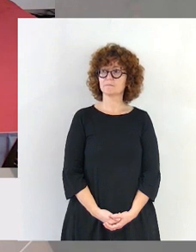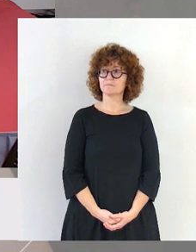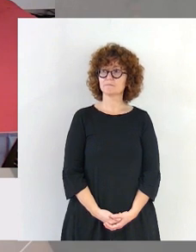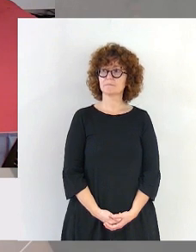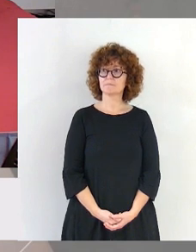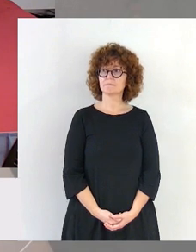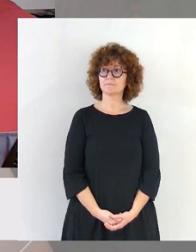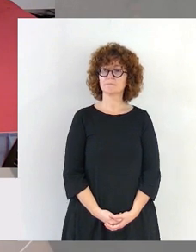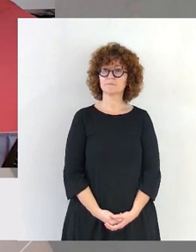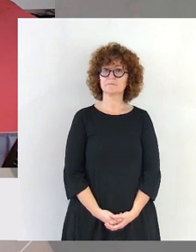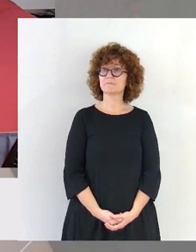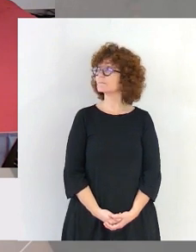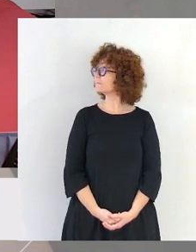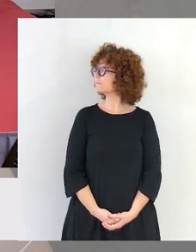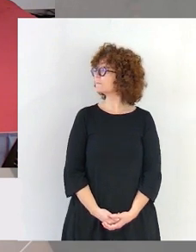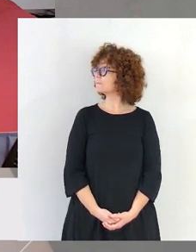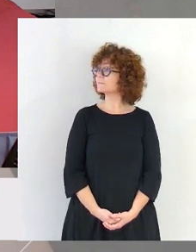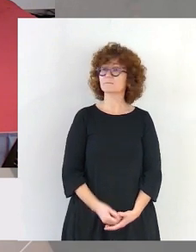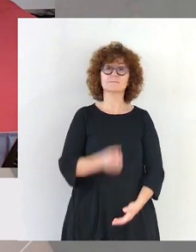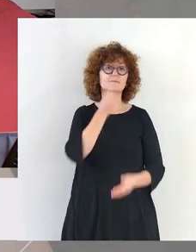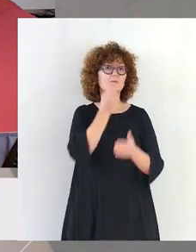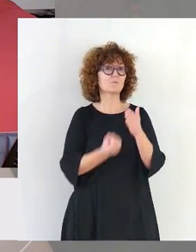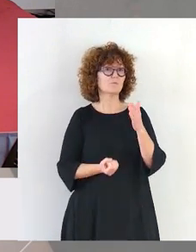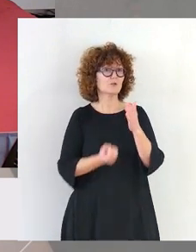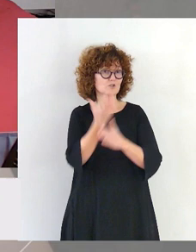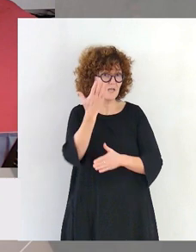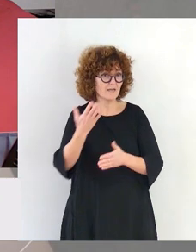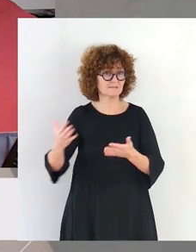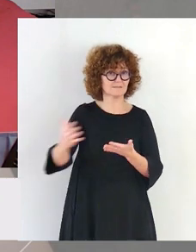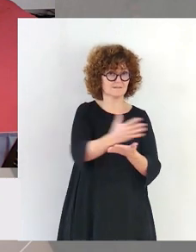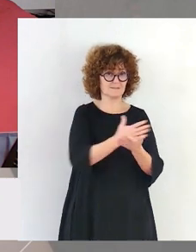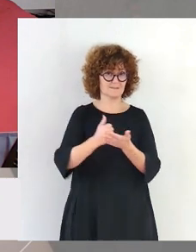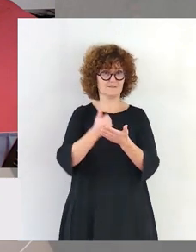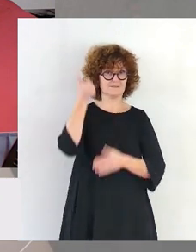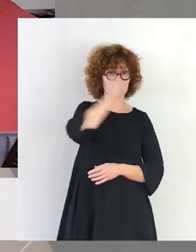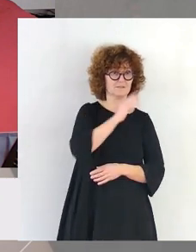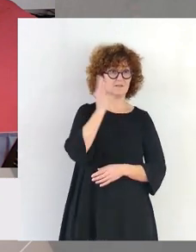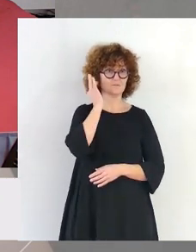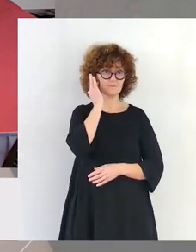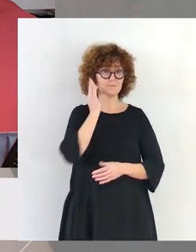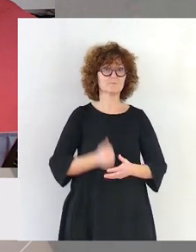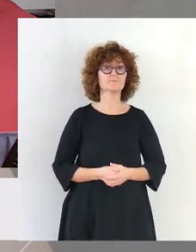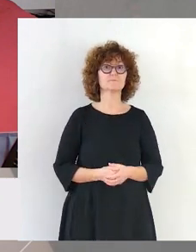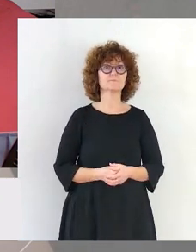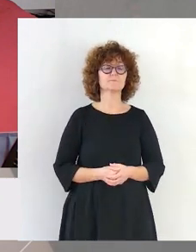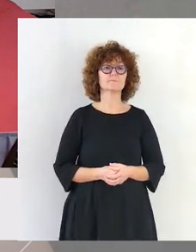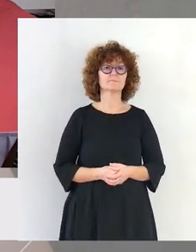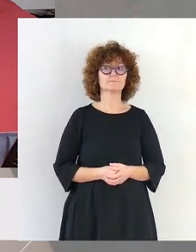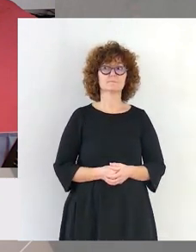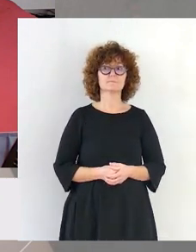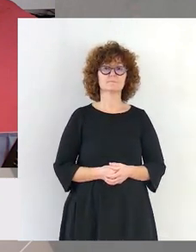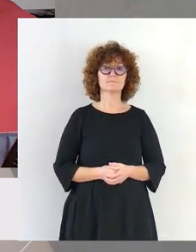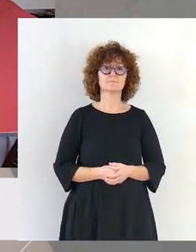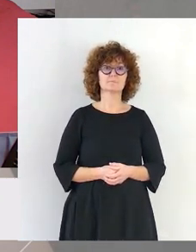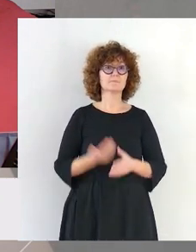ella Buenos días Buenos días a todos y a todas eh representante